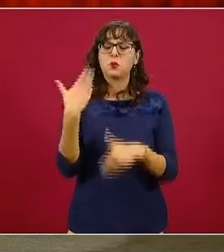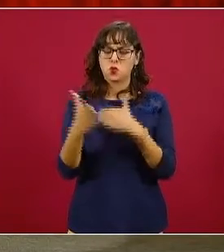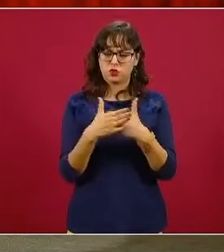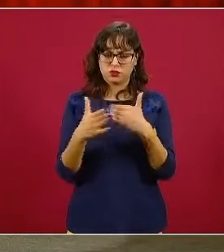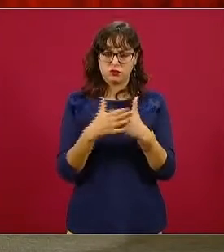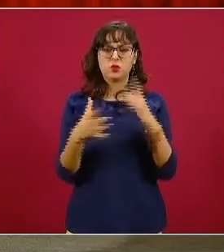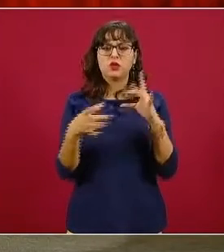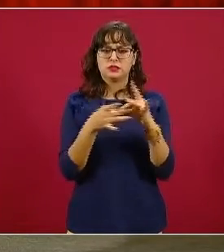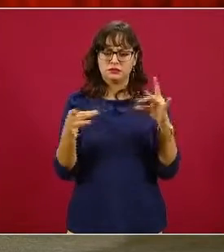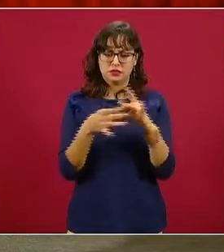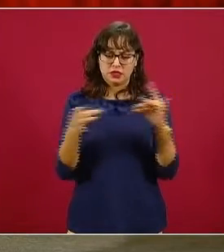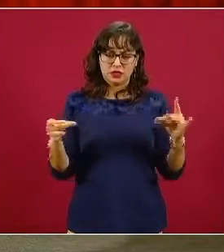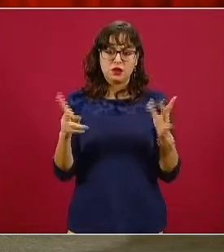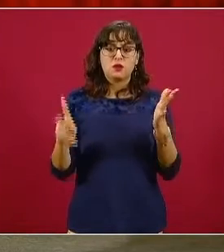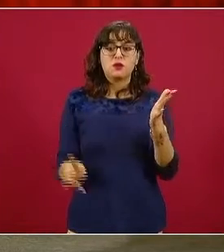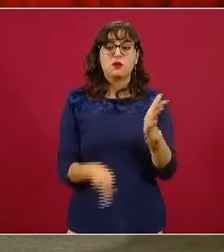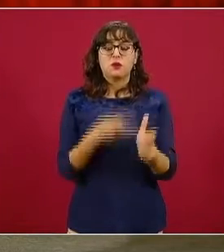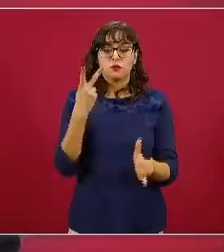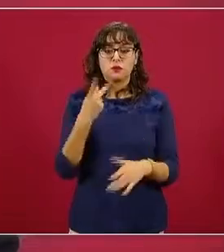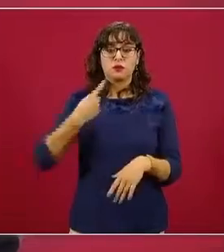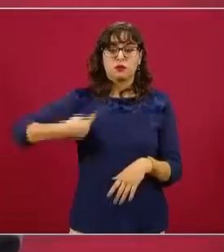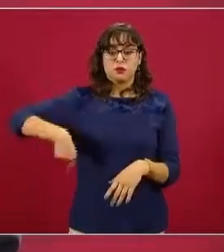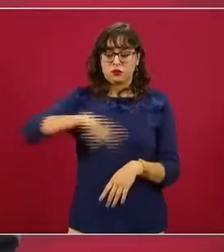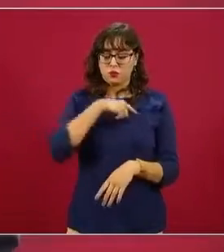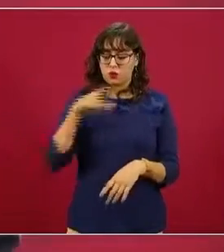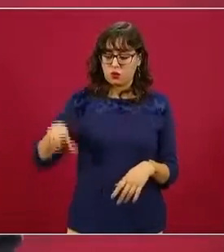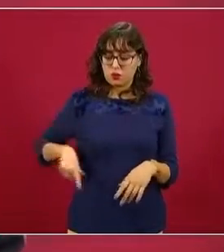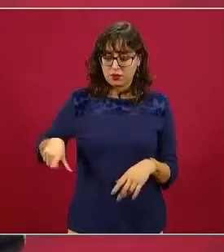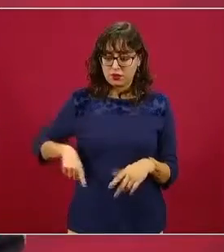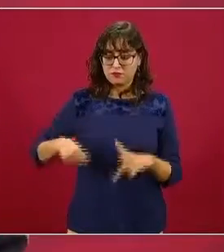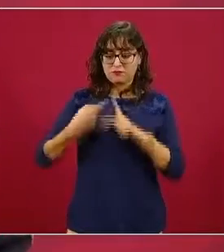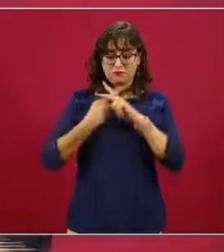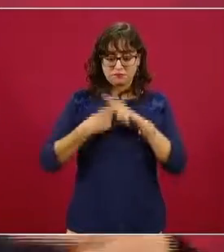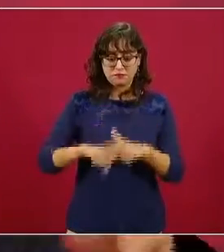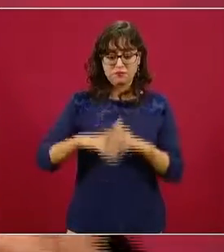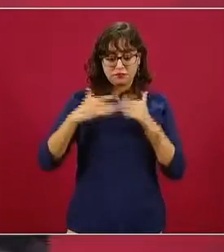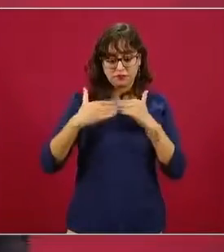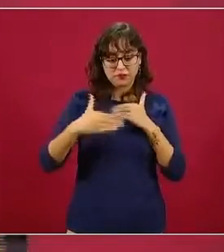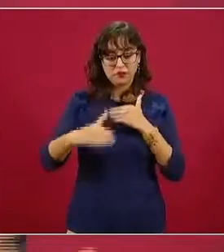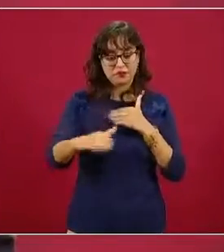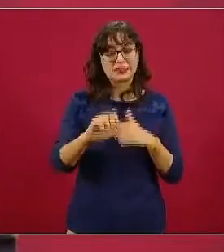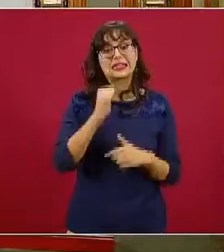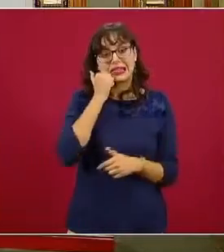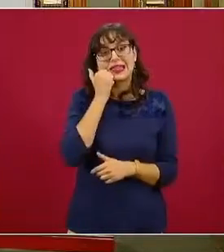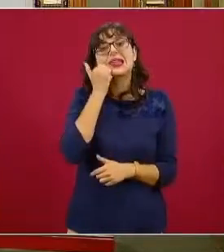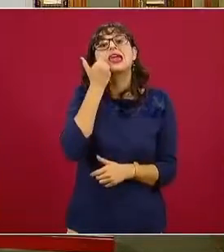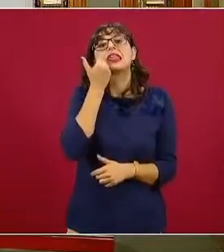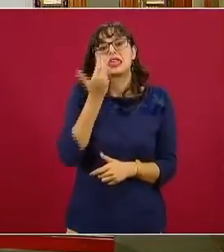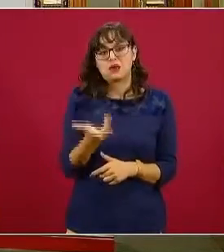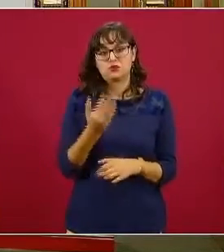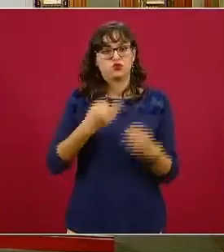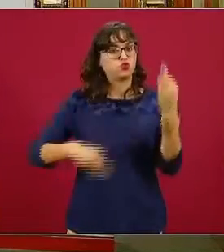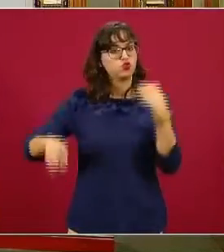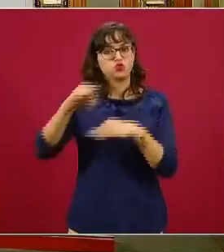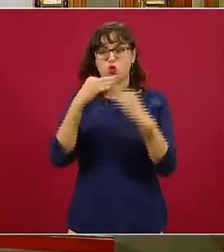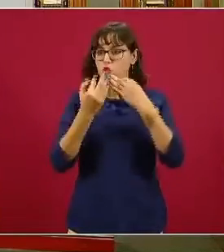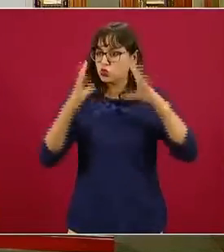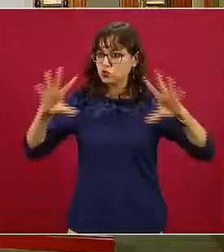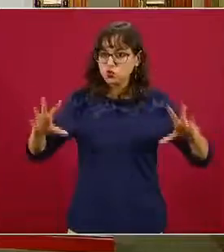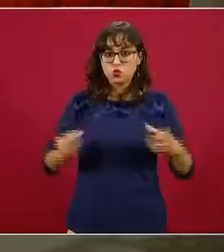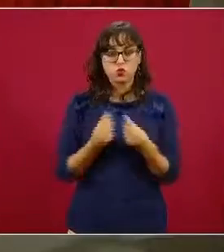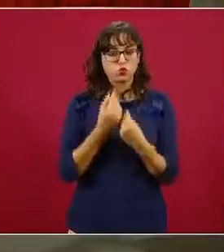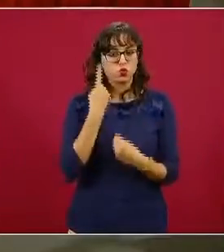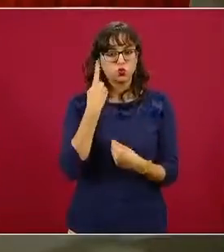estar comentando. Cuando entramos al gobierno, teníamos este empeño de lograr la integración administrativa de todo el